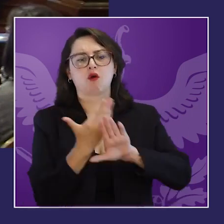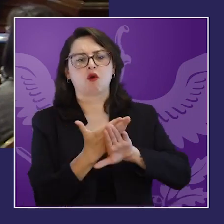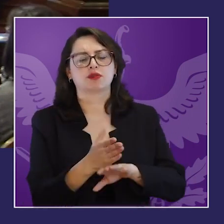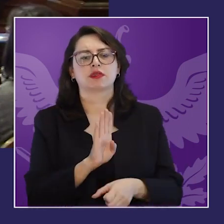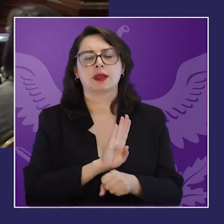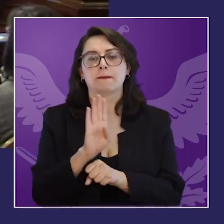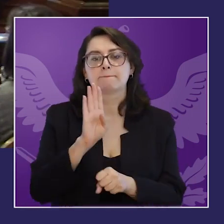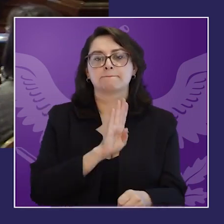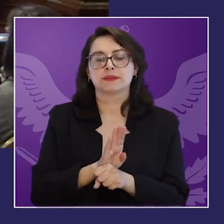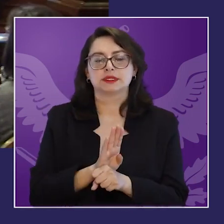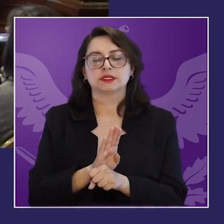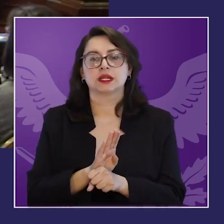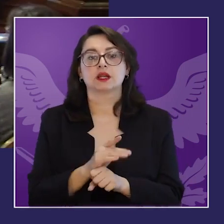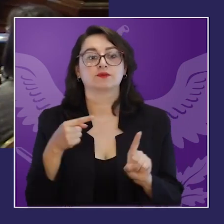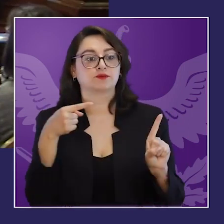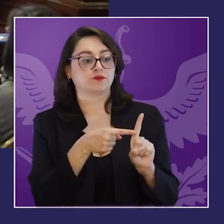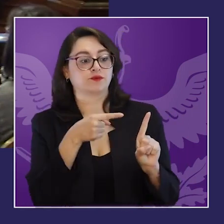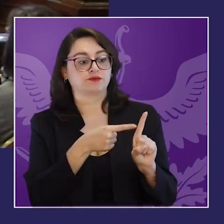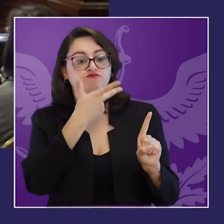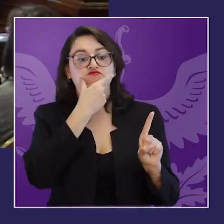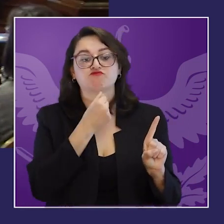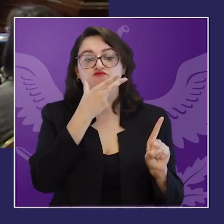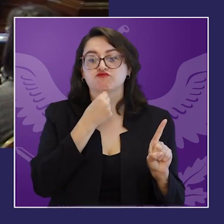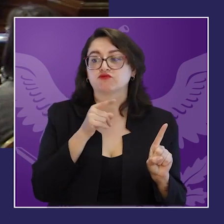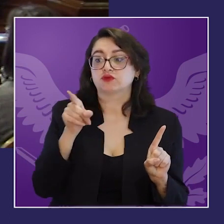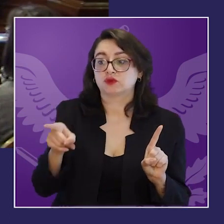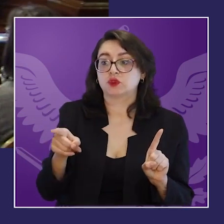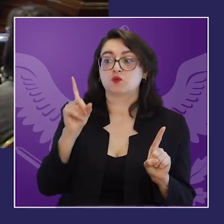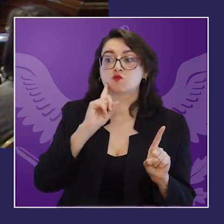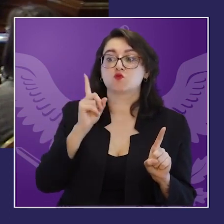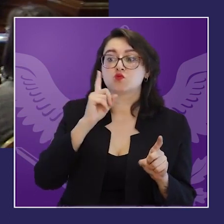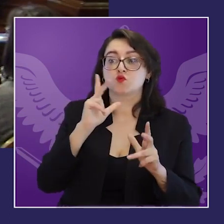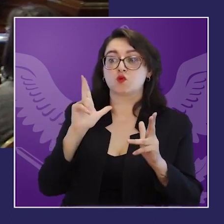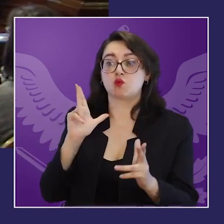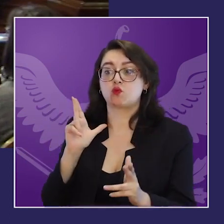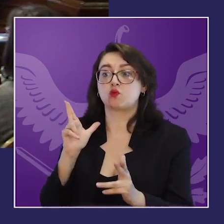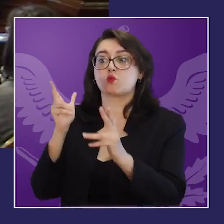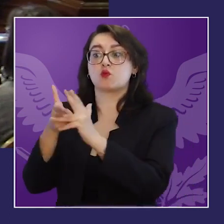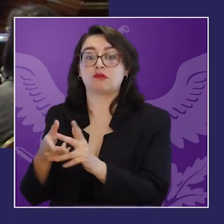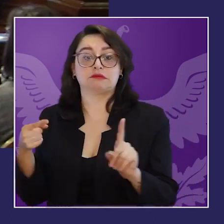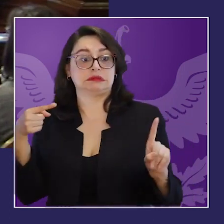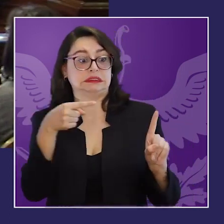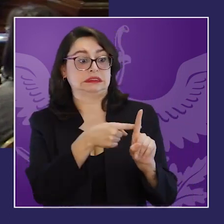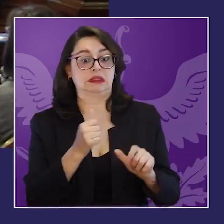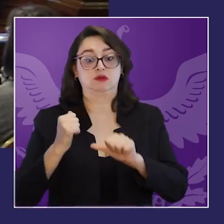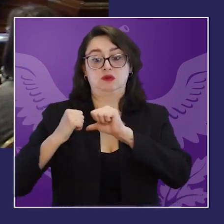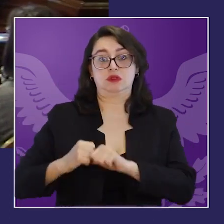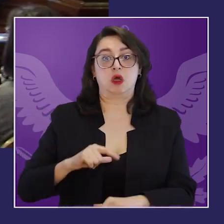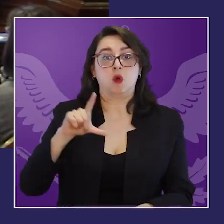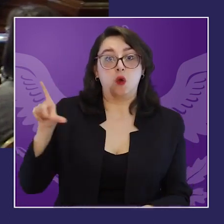Barbosa de Souza contra Brasil, donde el responsable del feminicidio era